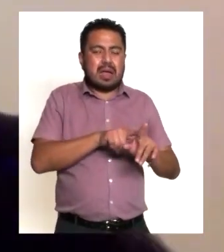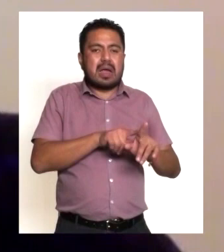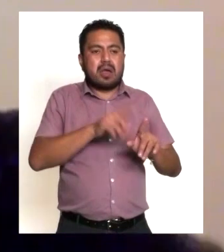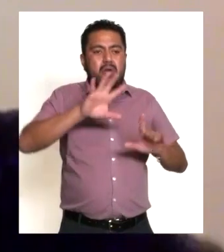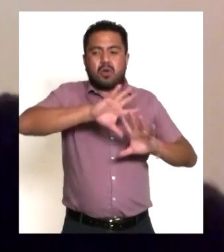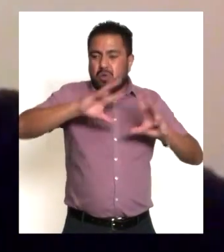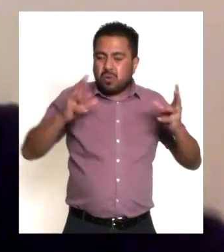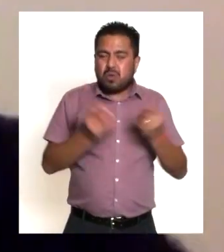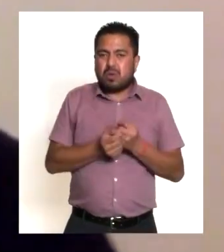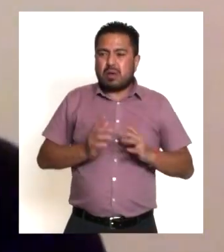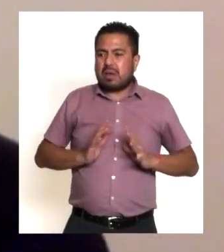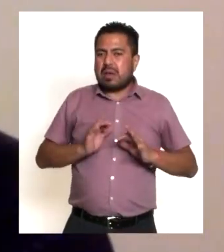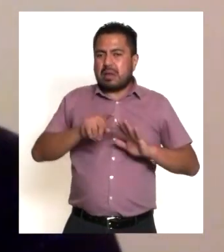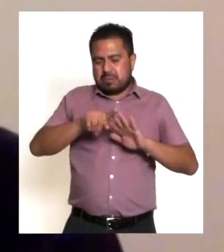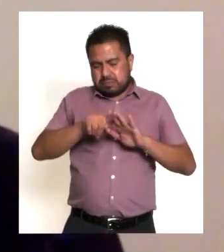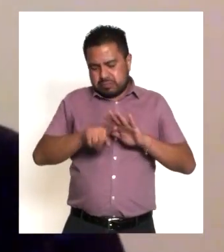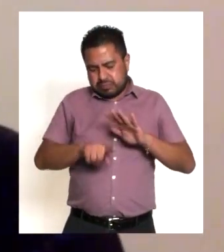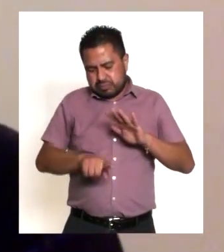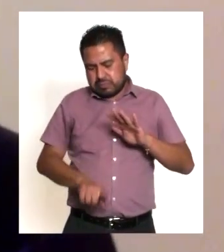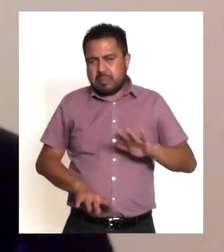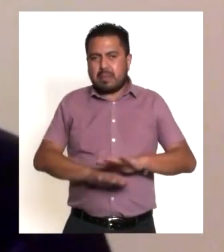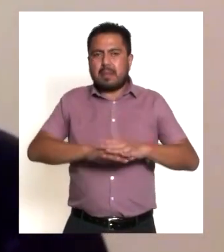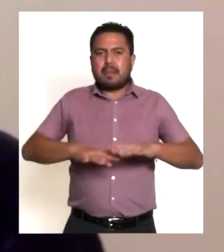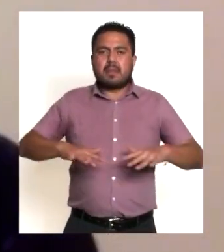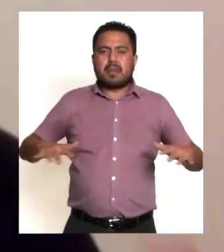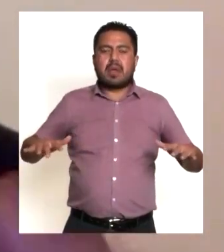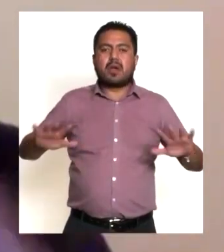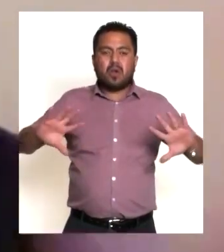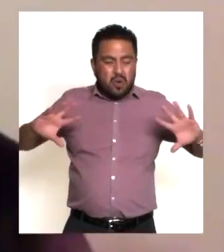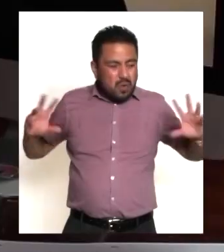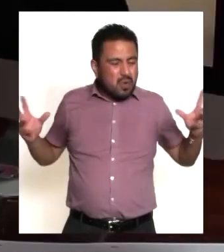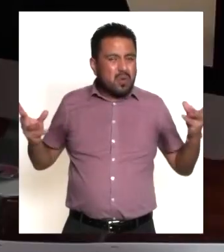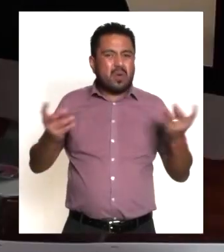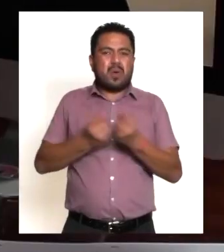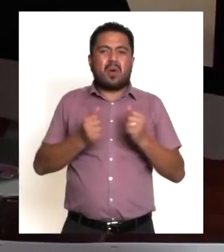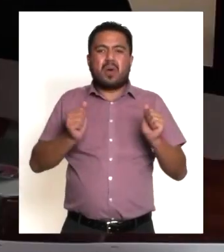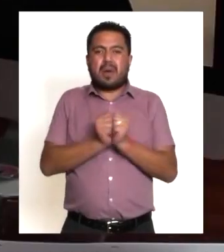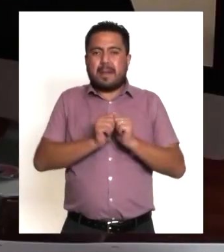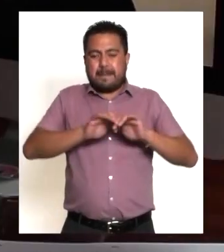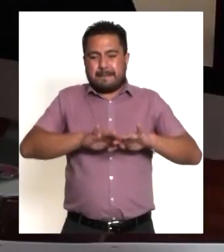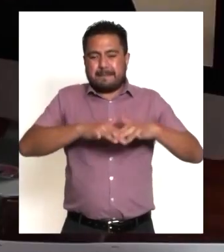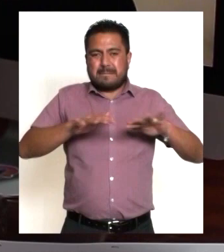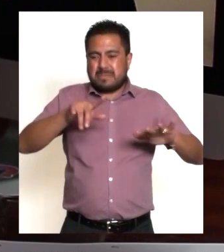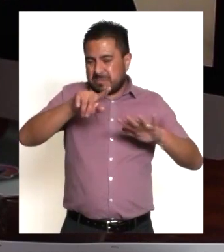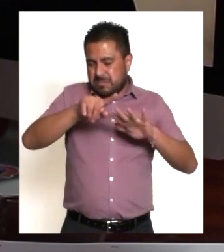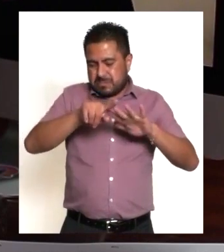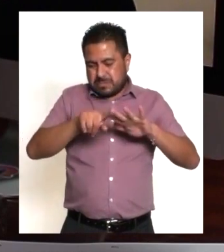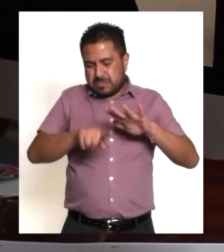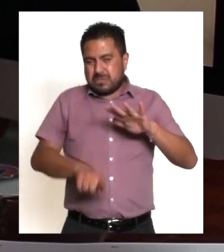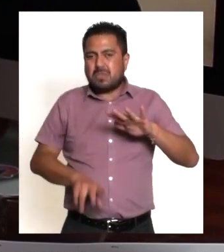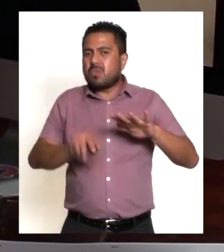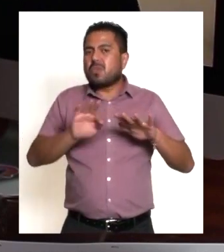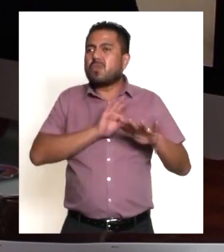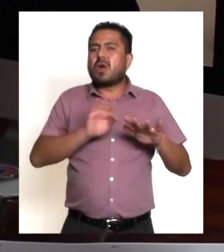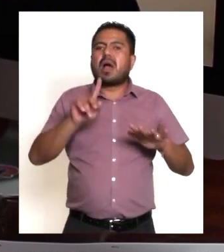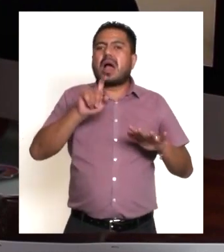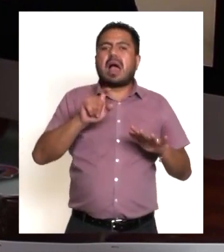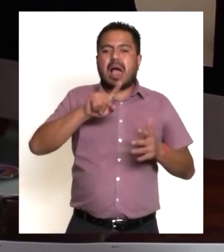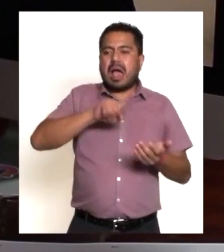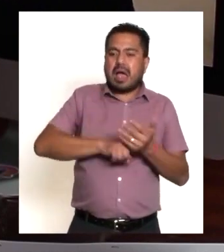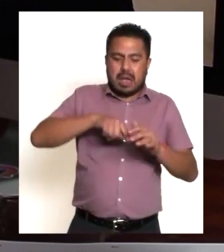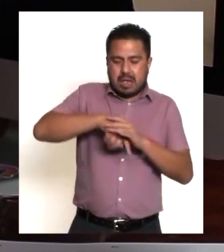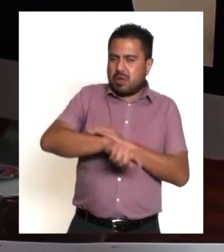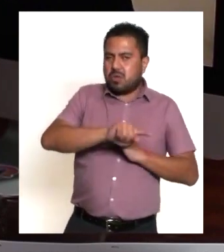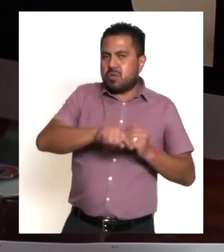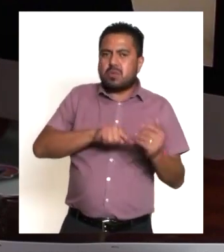servidores los sumergió al mar. Y entonces, completamente aislado del mar, por supuesto, no puede haber